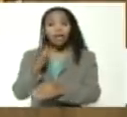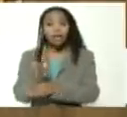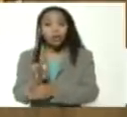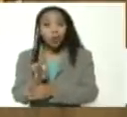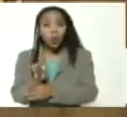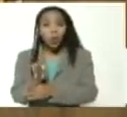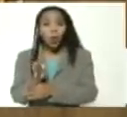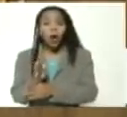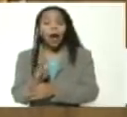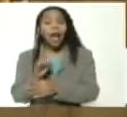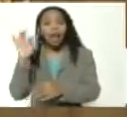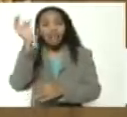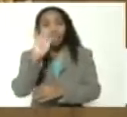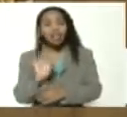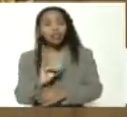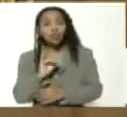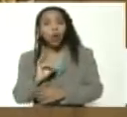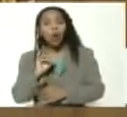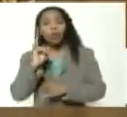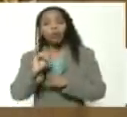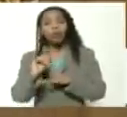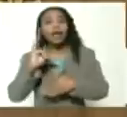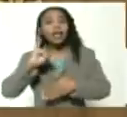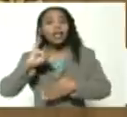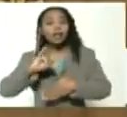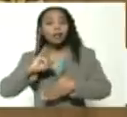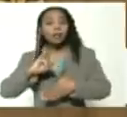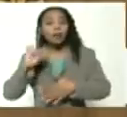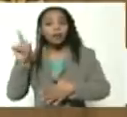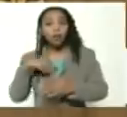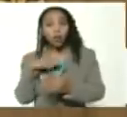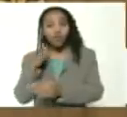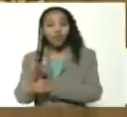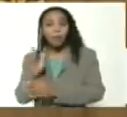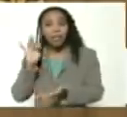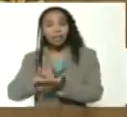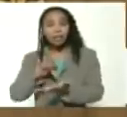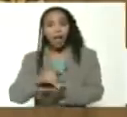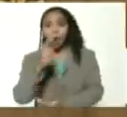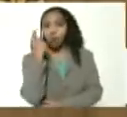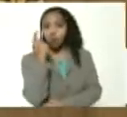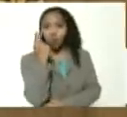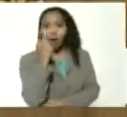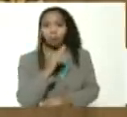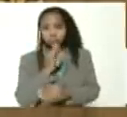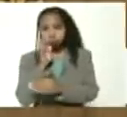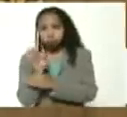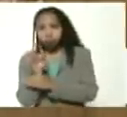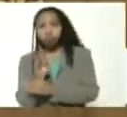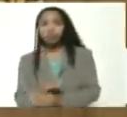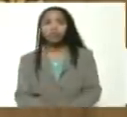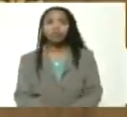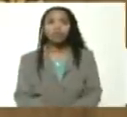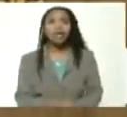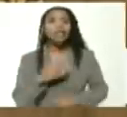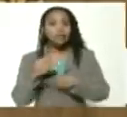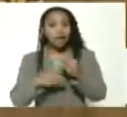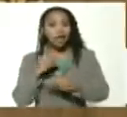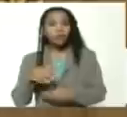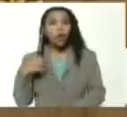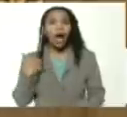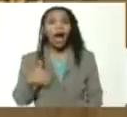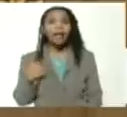Federación Iberoamericana de Fiscales, participé al menos en una que se hizo en